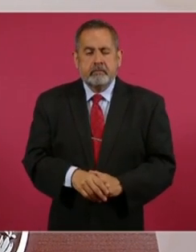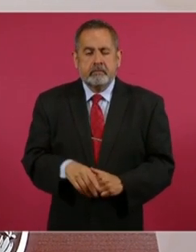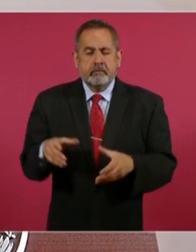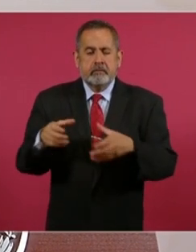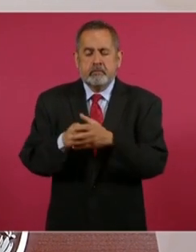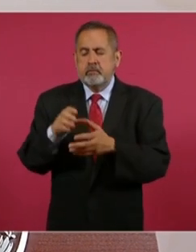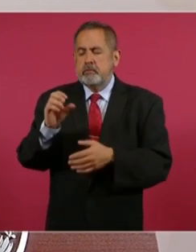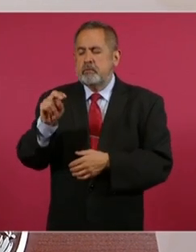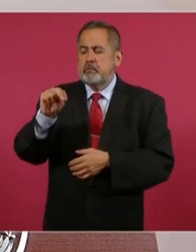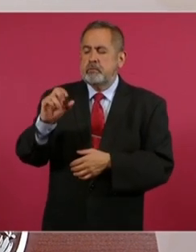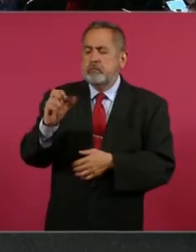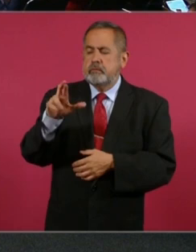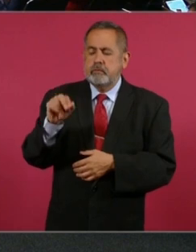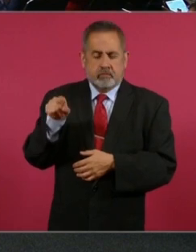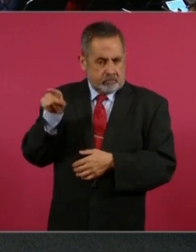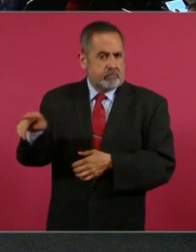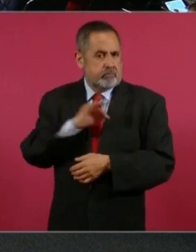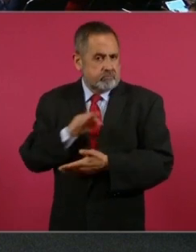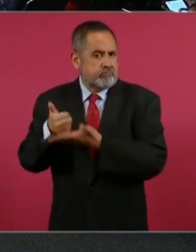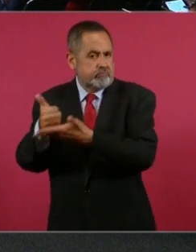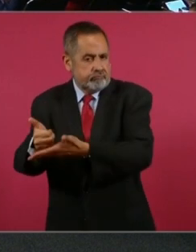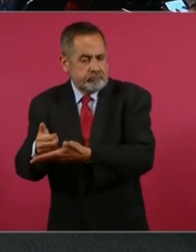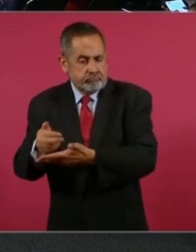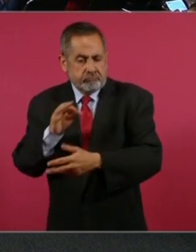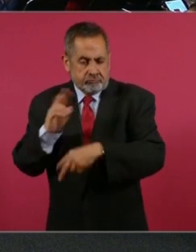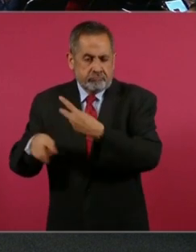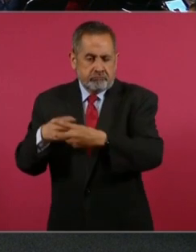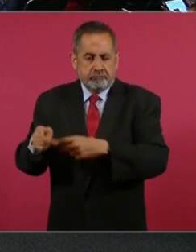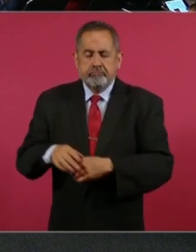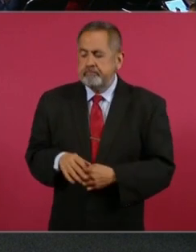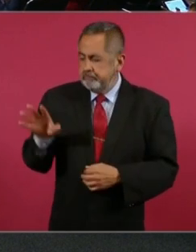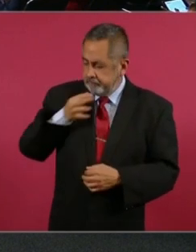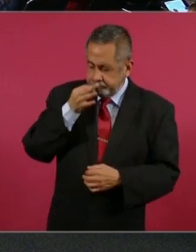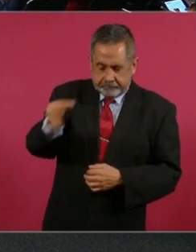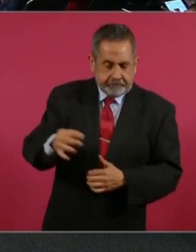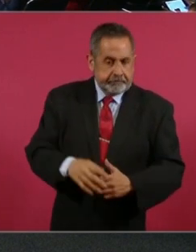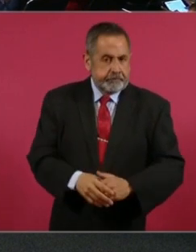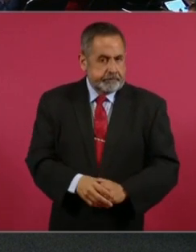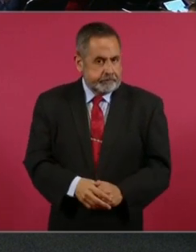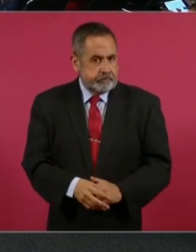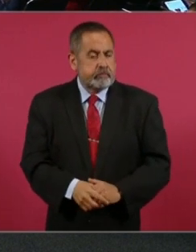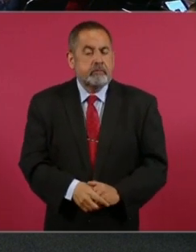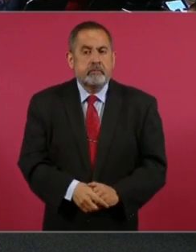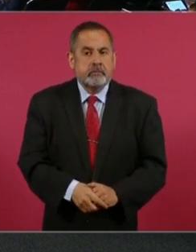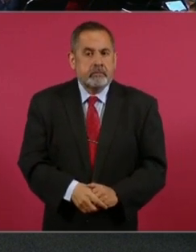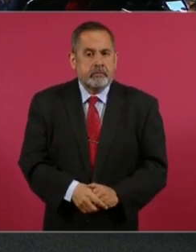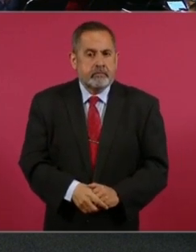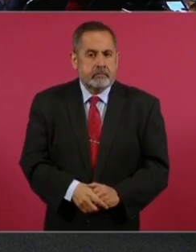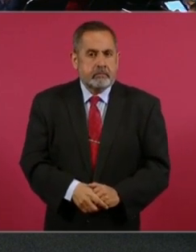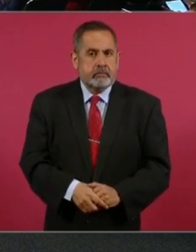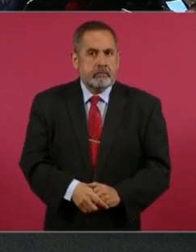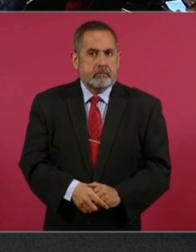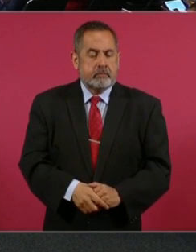de Concheiro, él puede ayudarnos. Sí, sí.